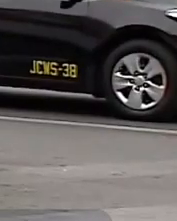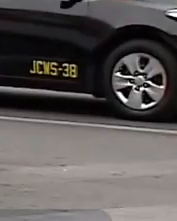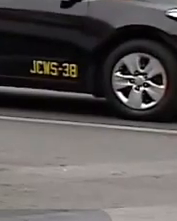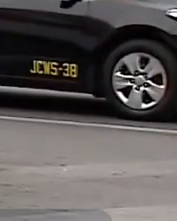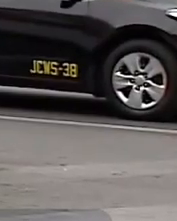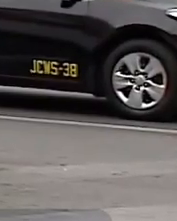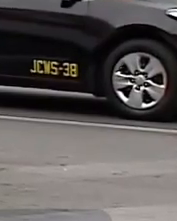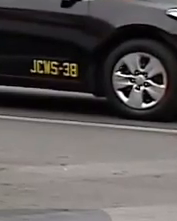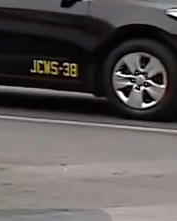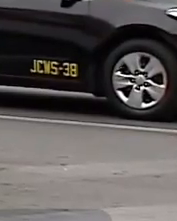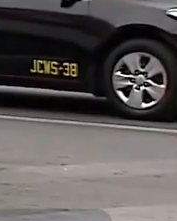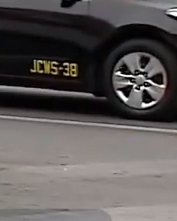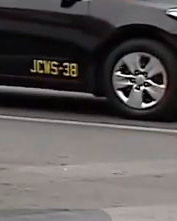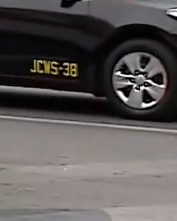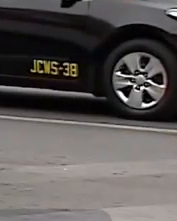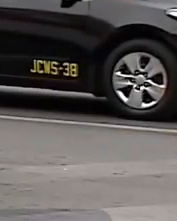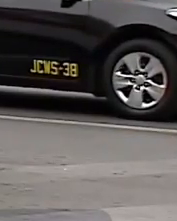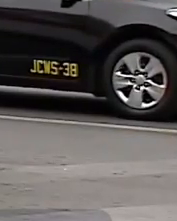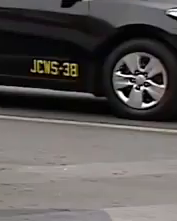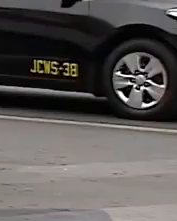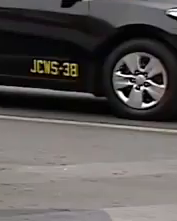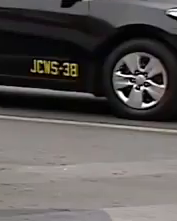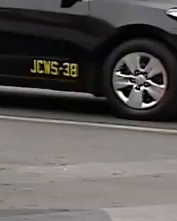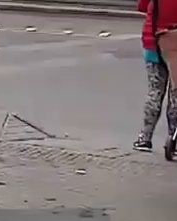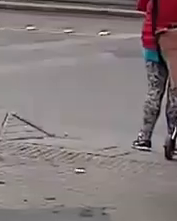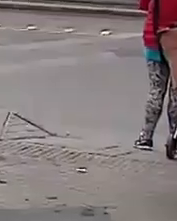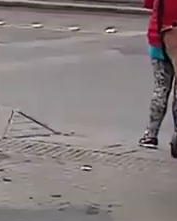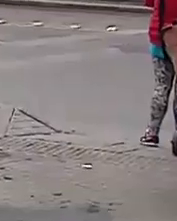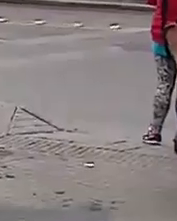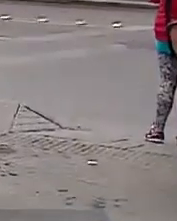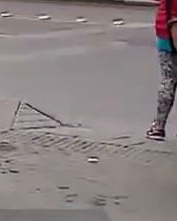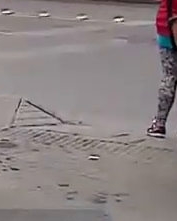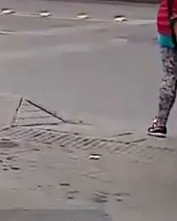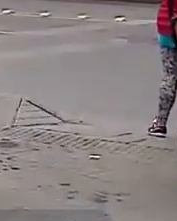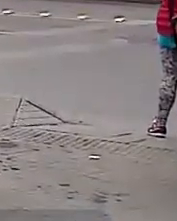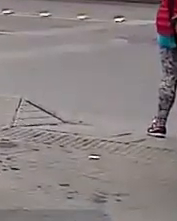funcionando esa restricción a nivel nacional desde las 10 de la noche a las 5 de la mañana. Vamos.